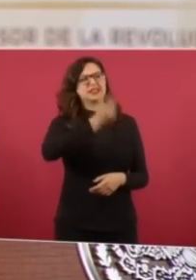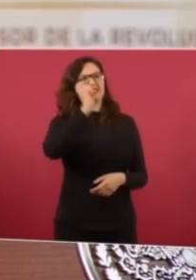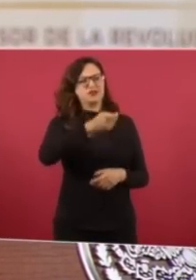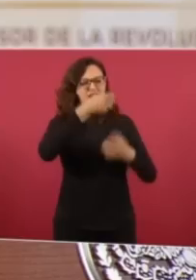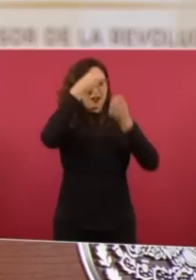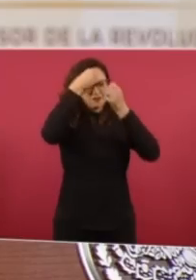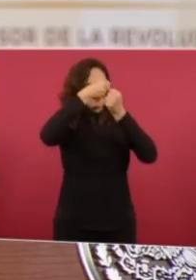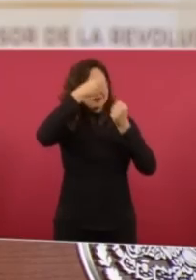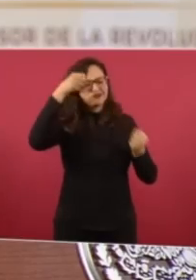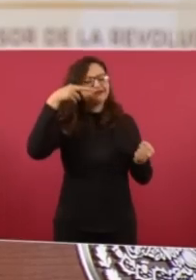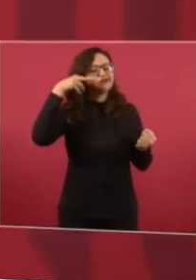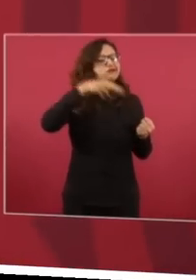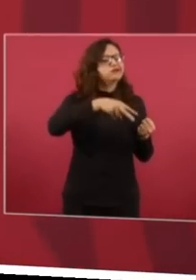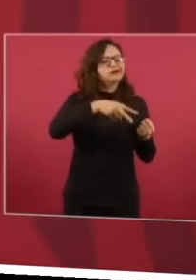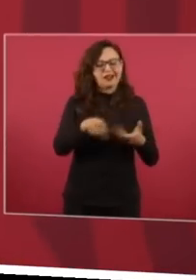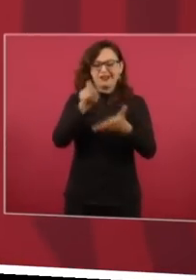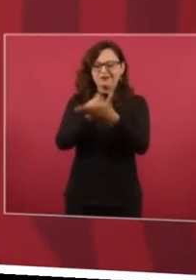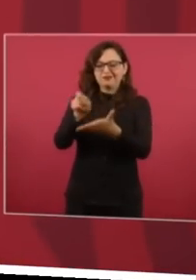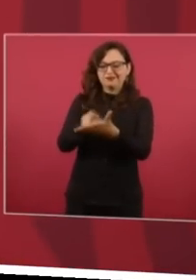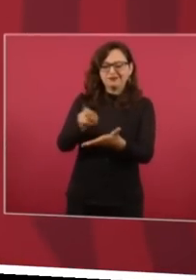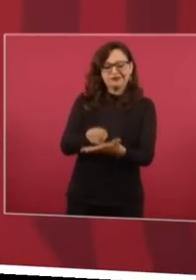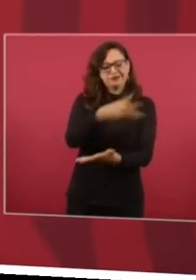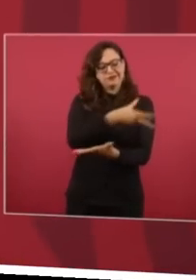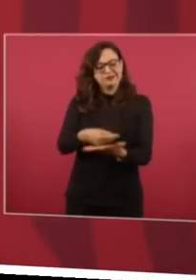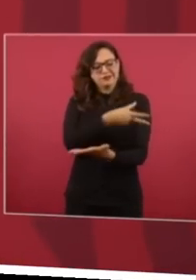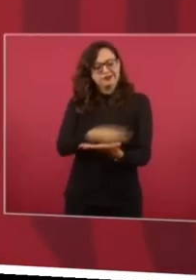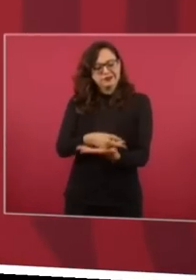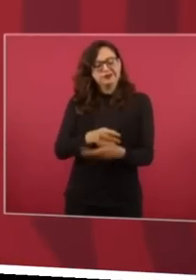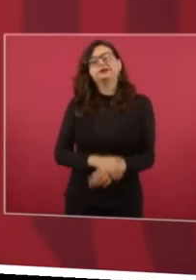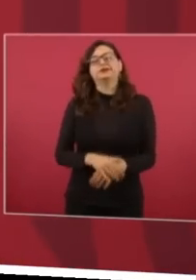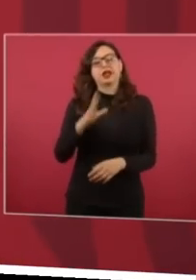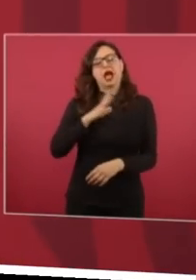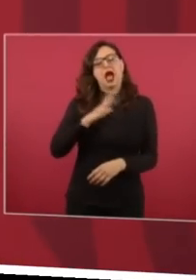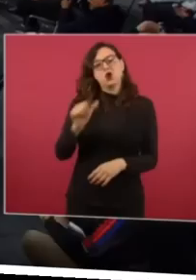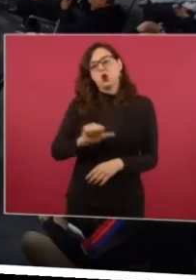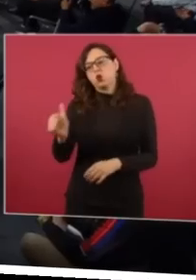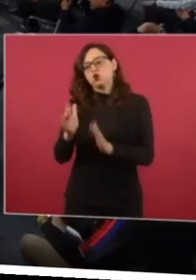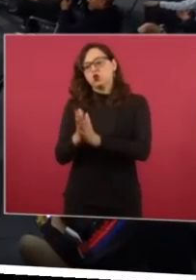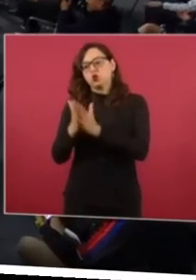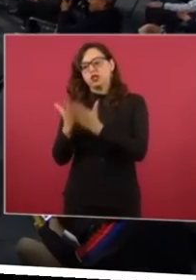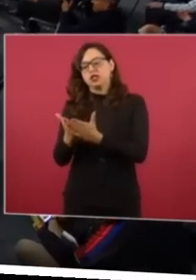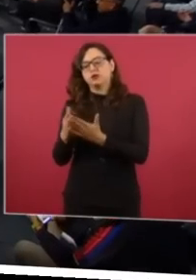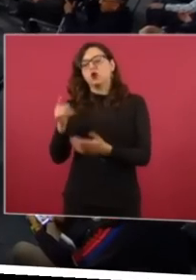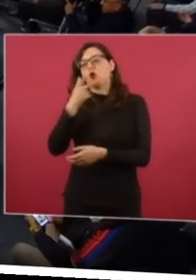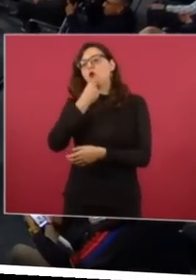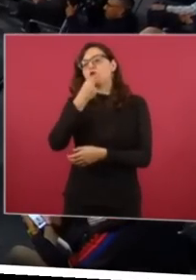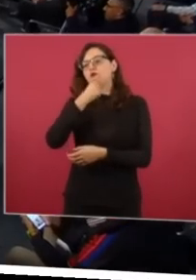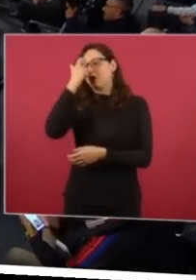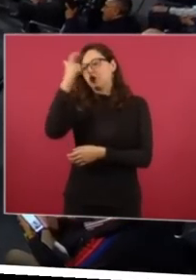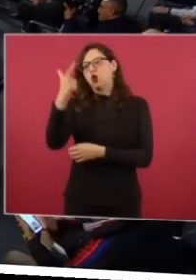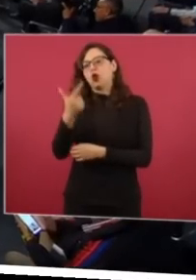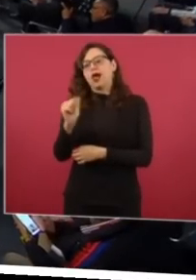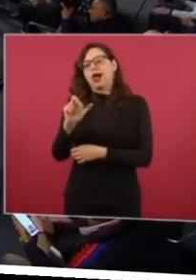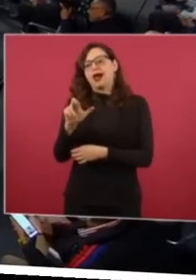bueno y lo recomiendo sobre el pensamiento reaccionario de garcía cantú